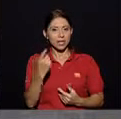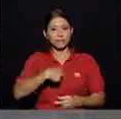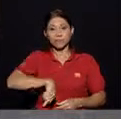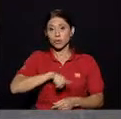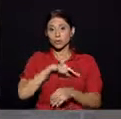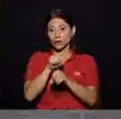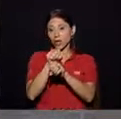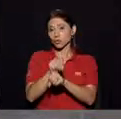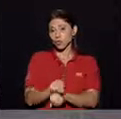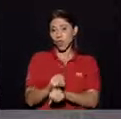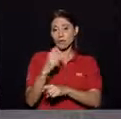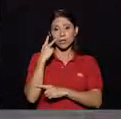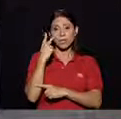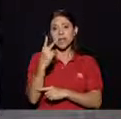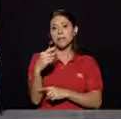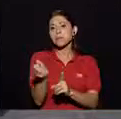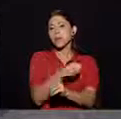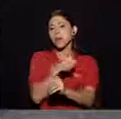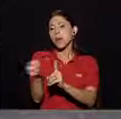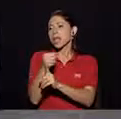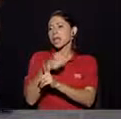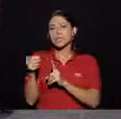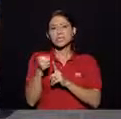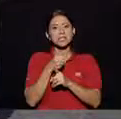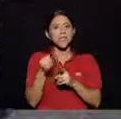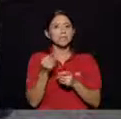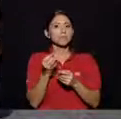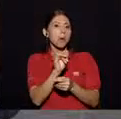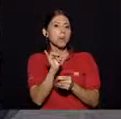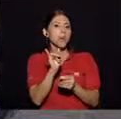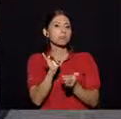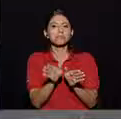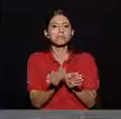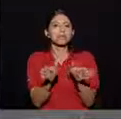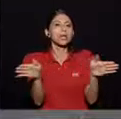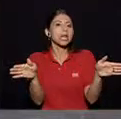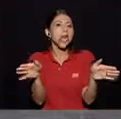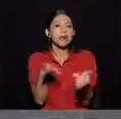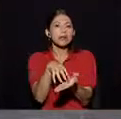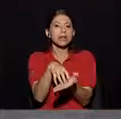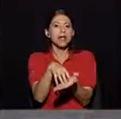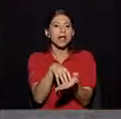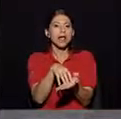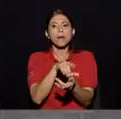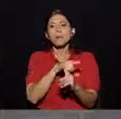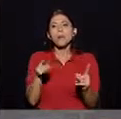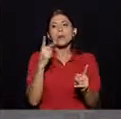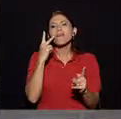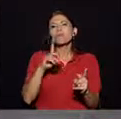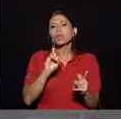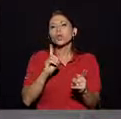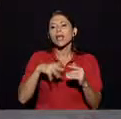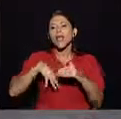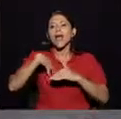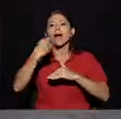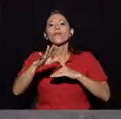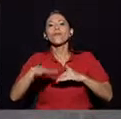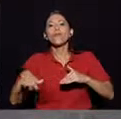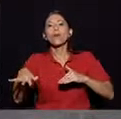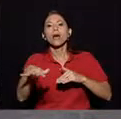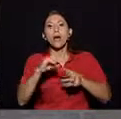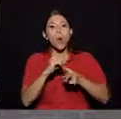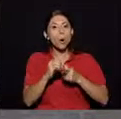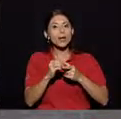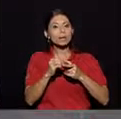porque estamos acostumbrados a ver violencia en términos generales, muy ambiguo, pero es que está pasando cuando salimos de las casas, o está pasando